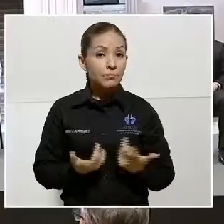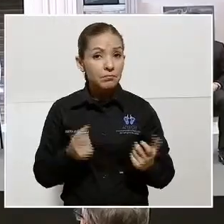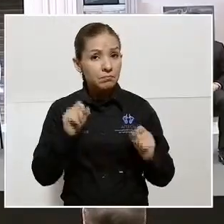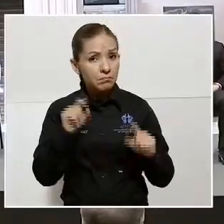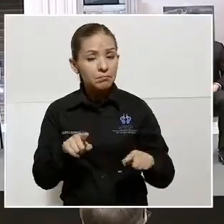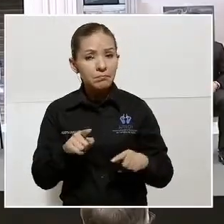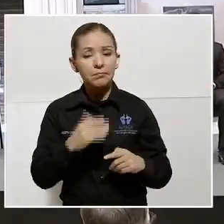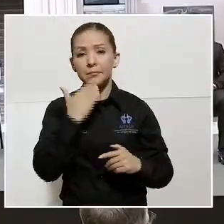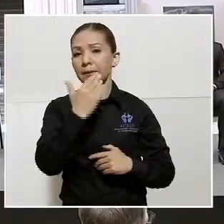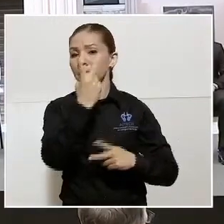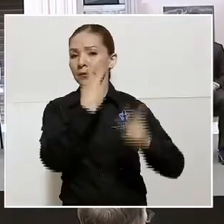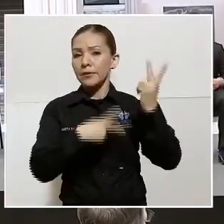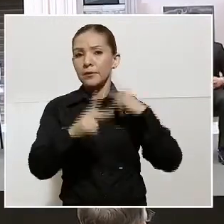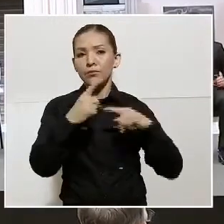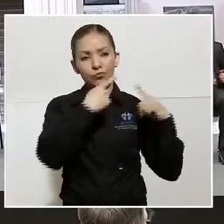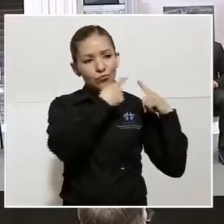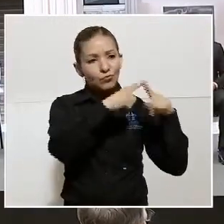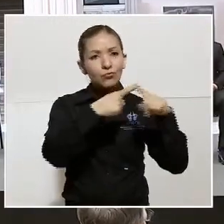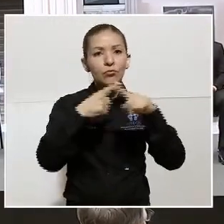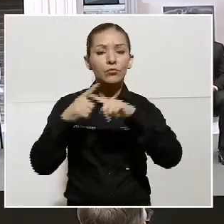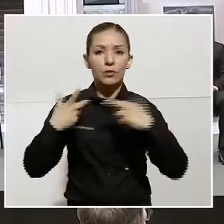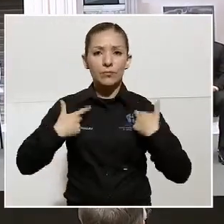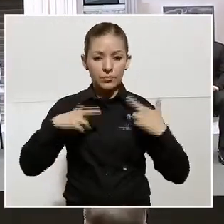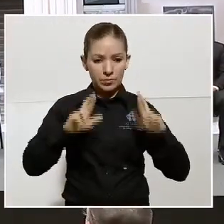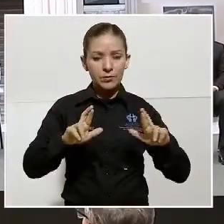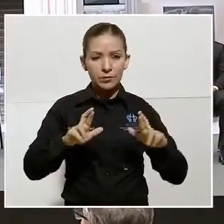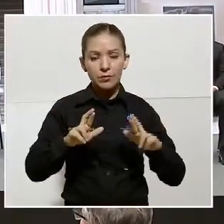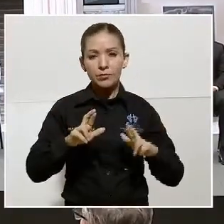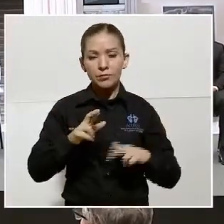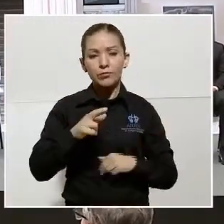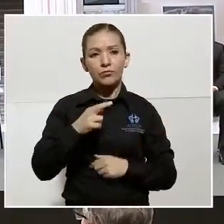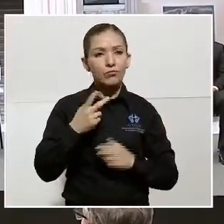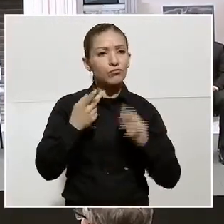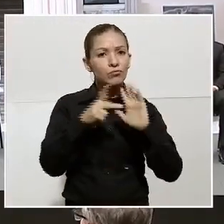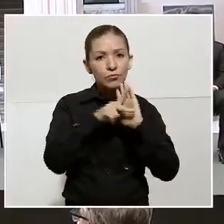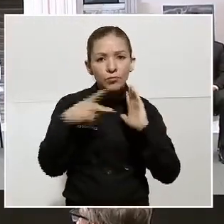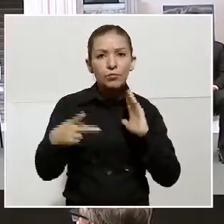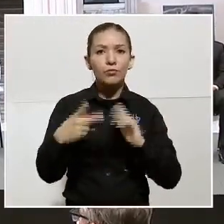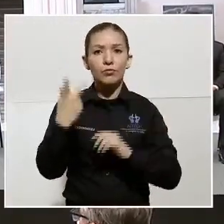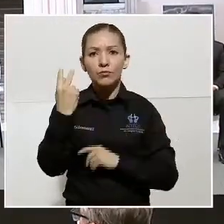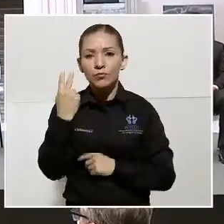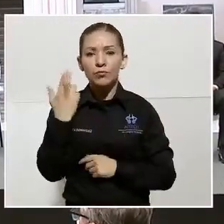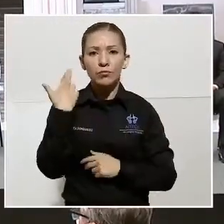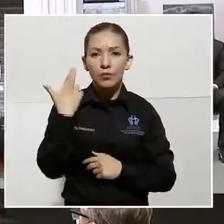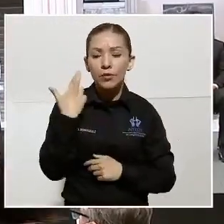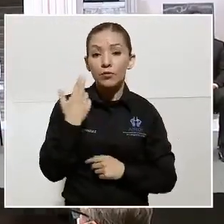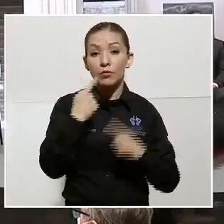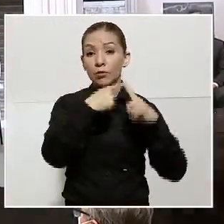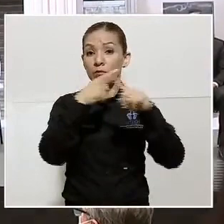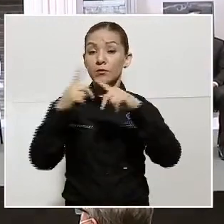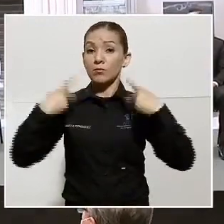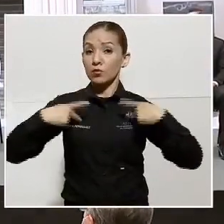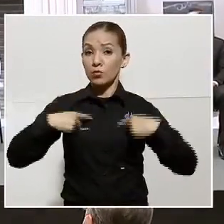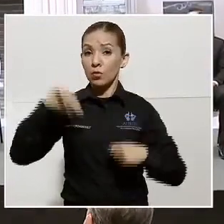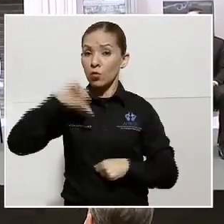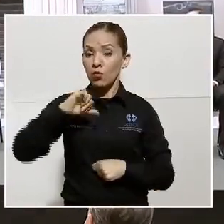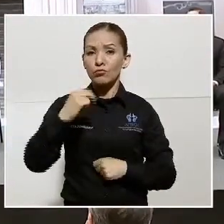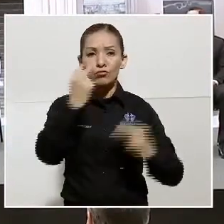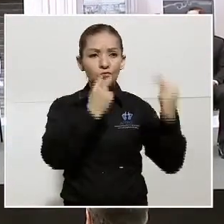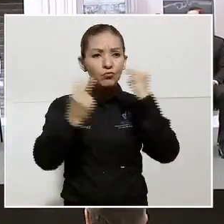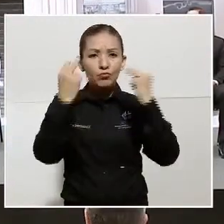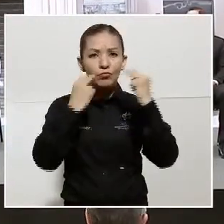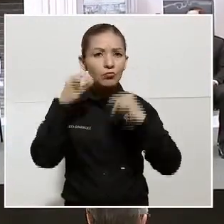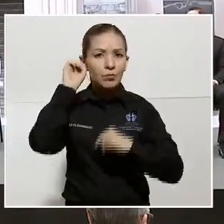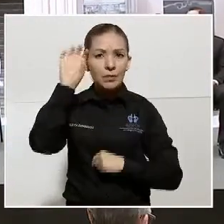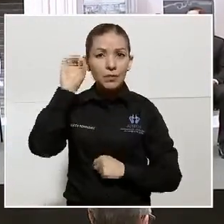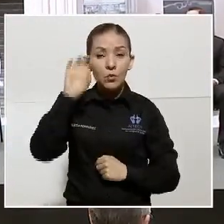Asimismo, damos la bienvenida a los representantes de los medios de comunicación y a quienes nos siguen a través de las redes sociales. Todas y